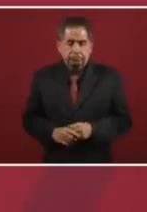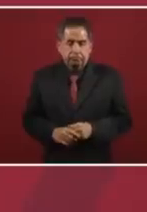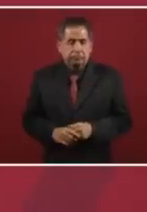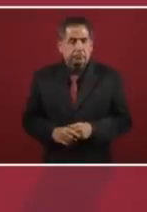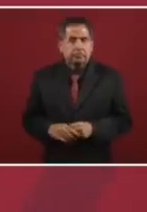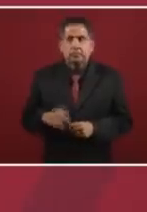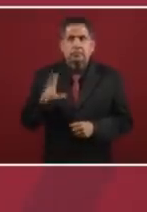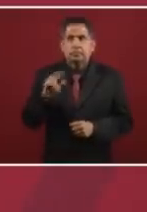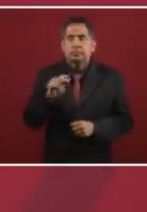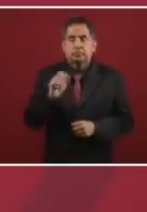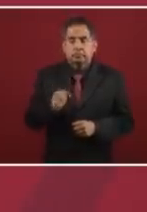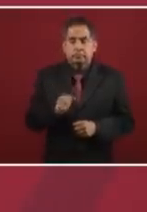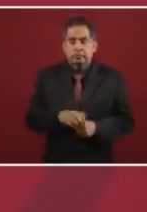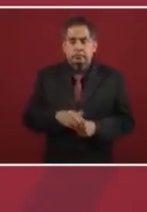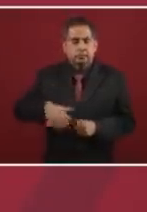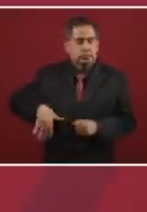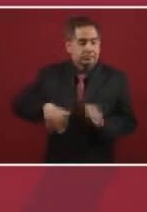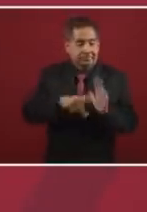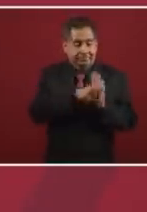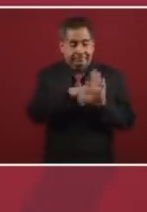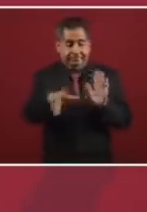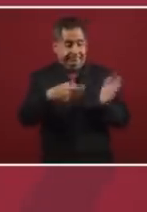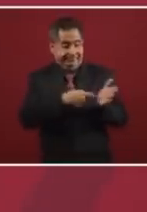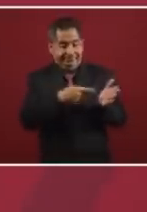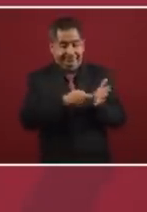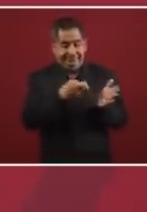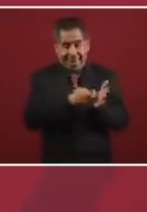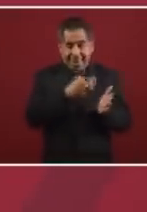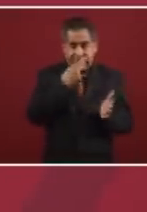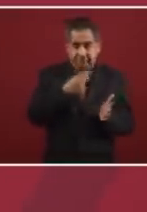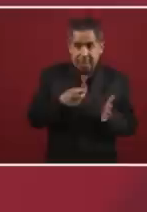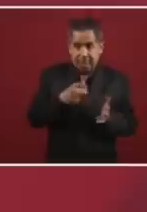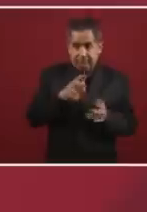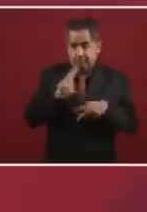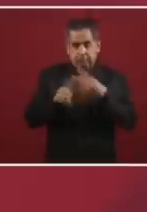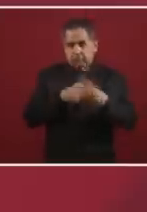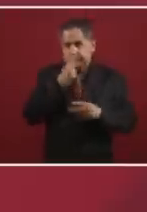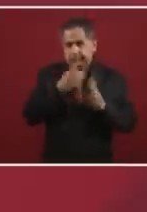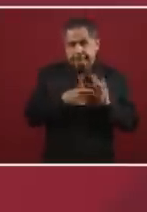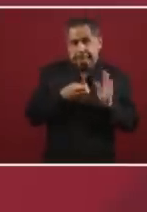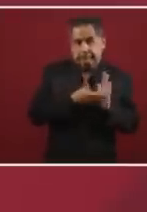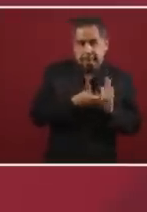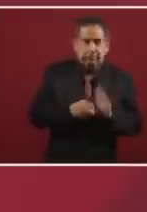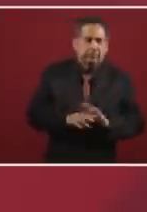como lo sostiene un periódico que no lo voy a mencionar